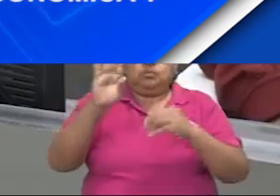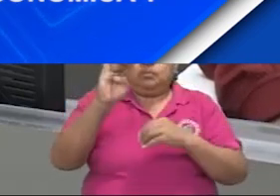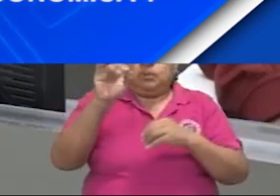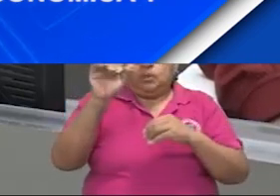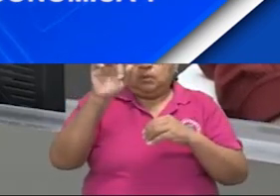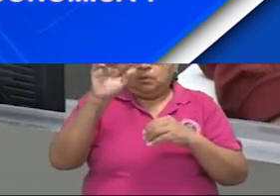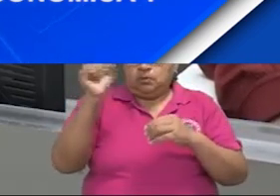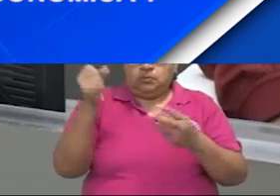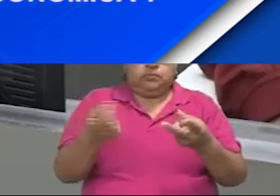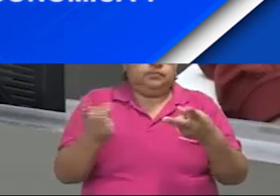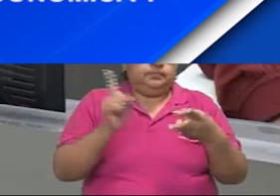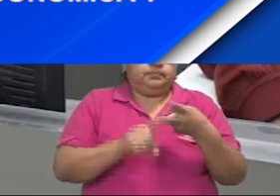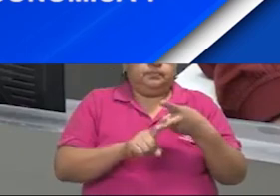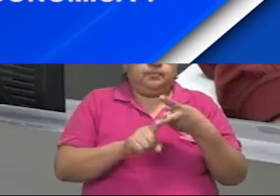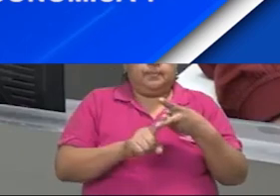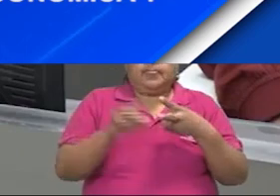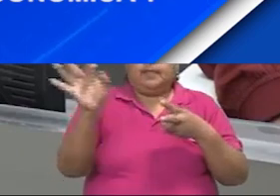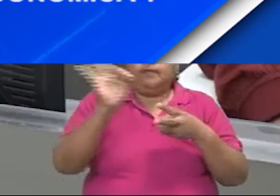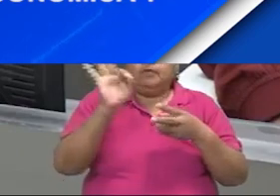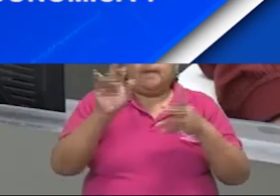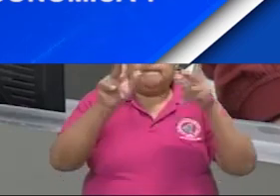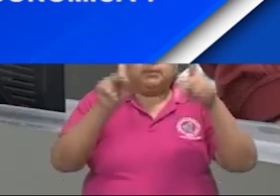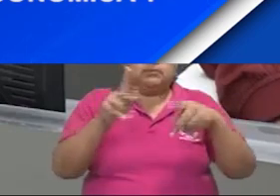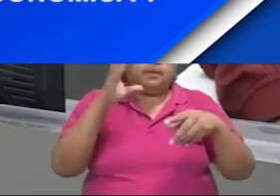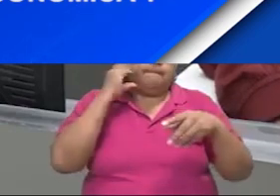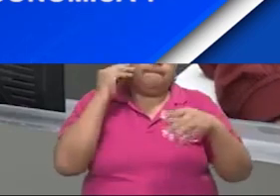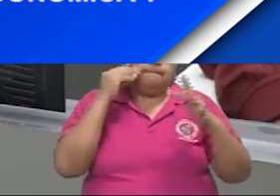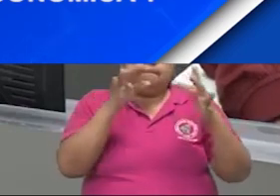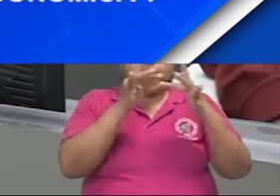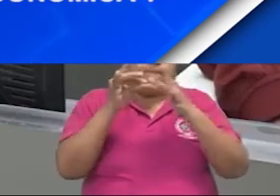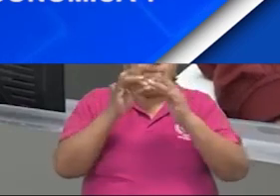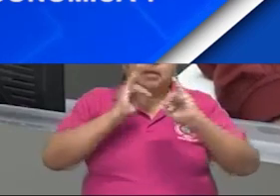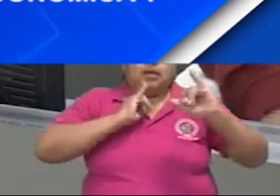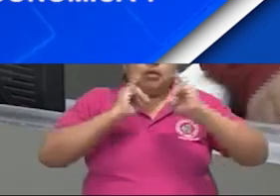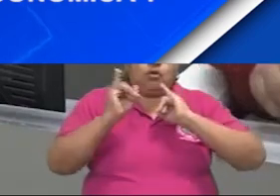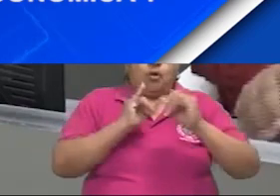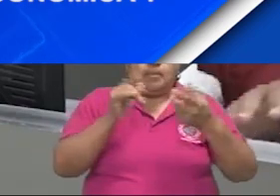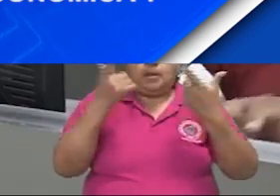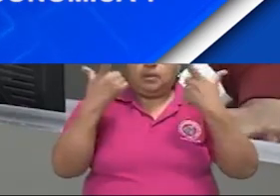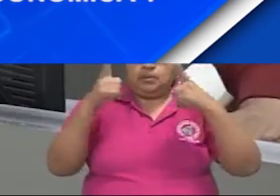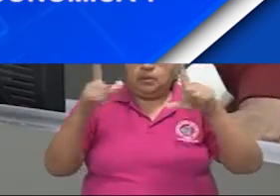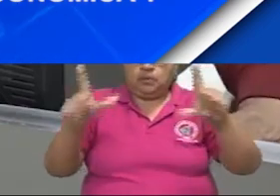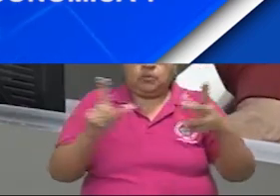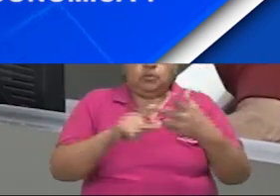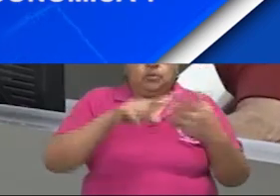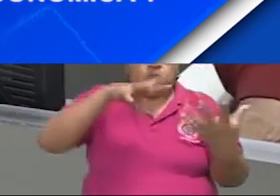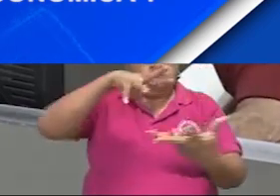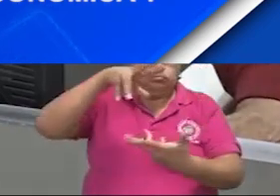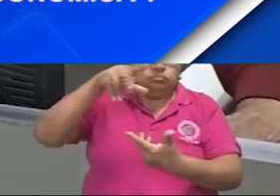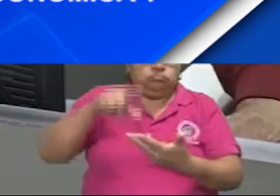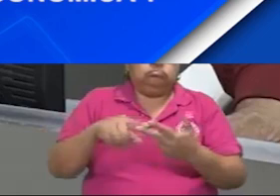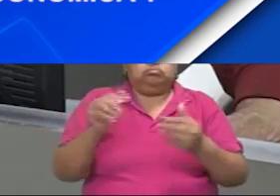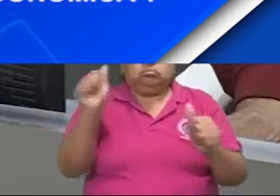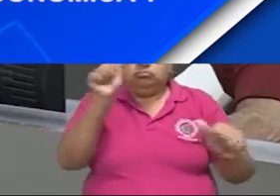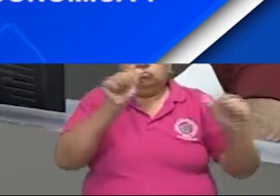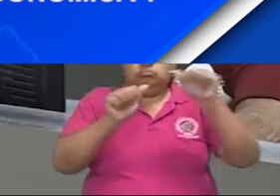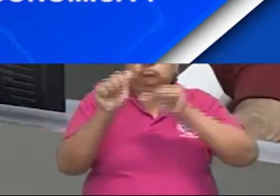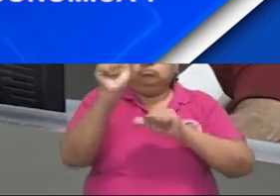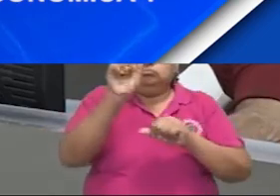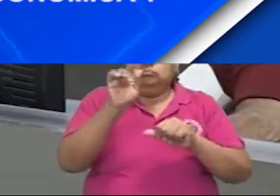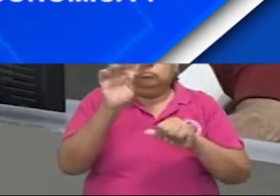Belarus. 2. Formación de especialistas en idiomas, literatura, geografía y arte.